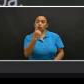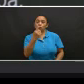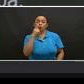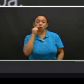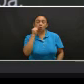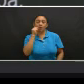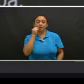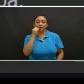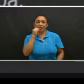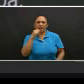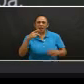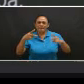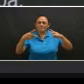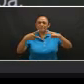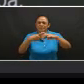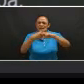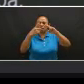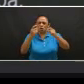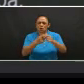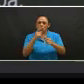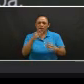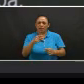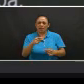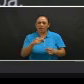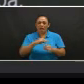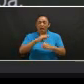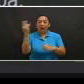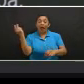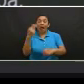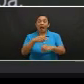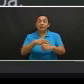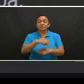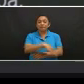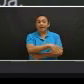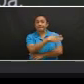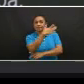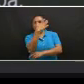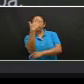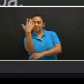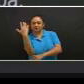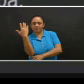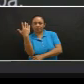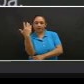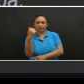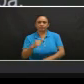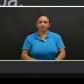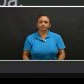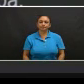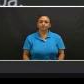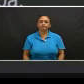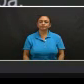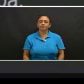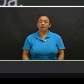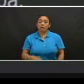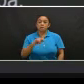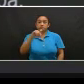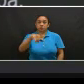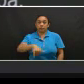hasta rayar el alba. La historia de los textos anteriores dice de que él pasó a su familia antes y él se quedó